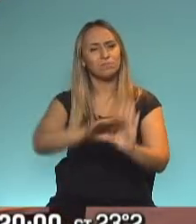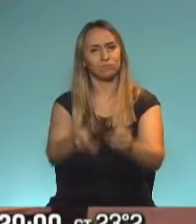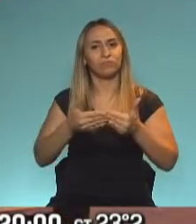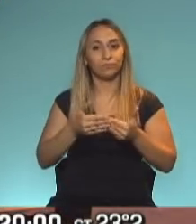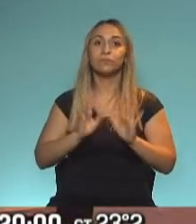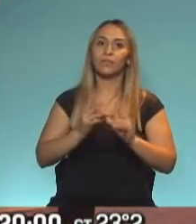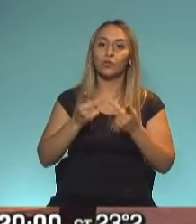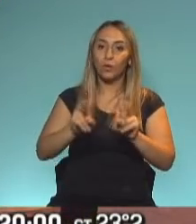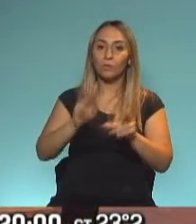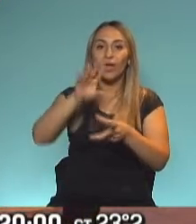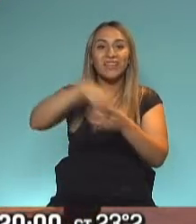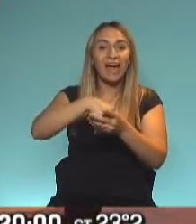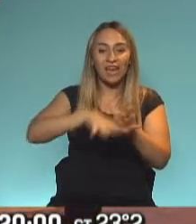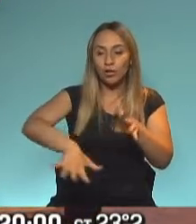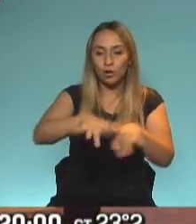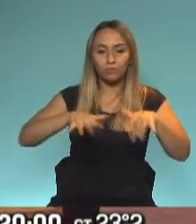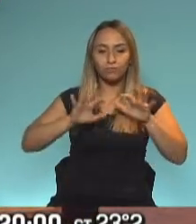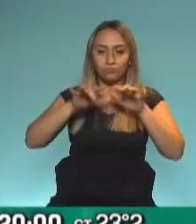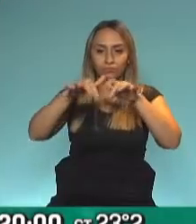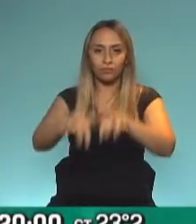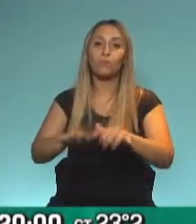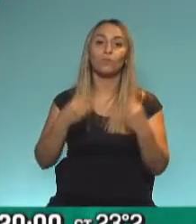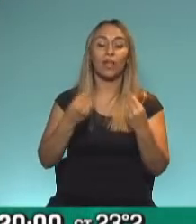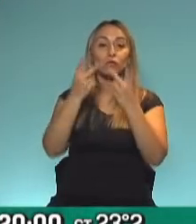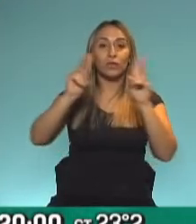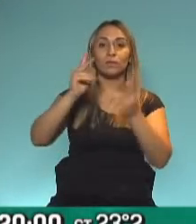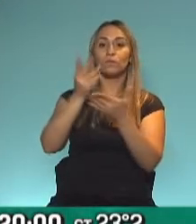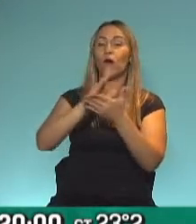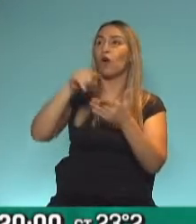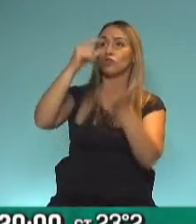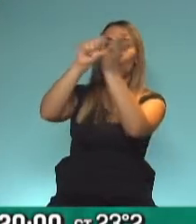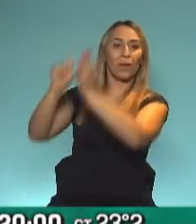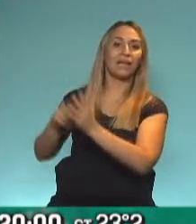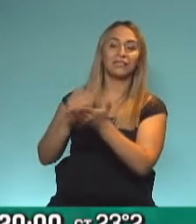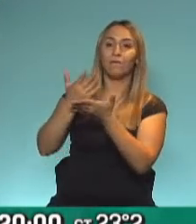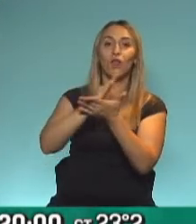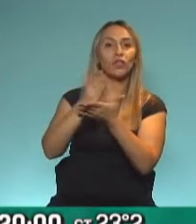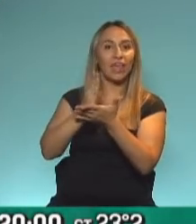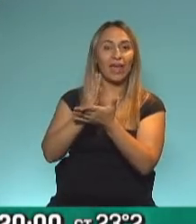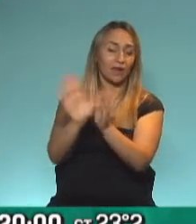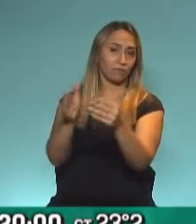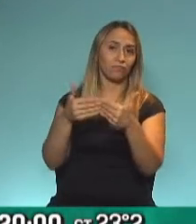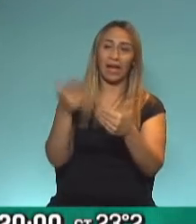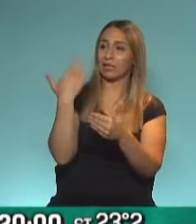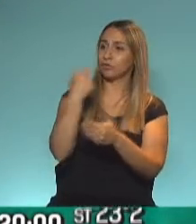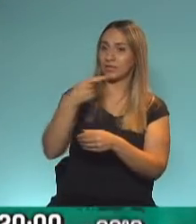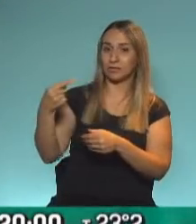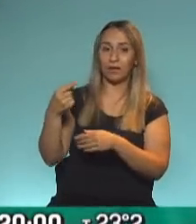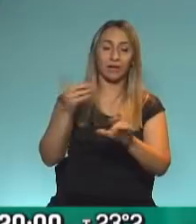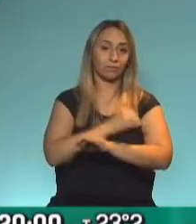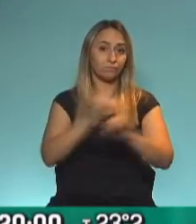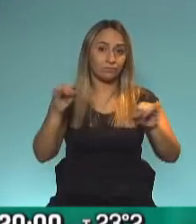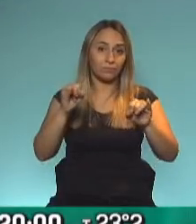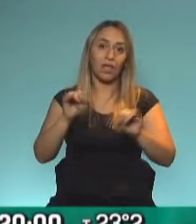turismo interno, porque el turismo externo, si se quiere, abierto al exterior, abierto a las fronteras, hace una semana dábamos cuenta de que